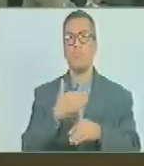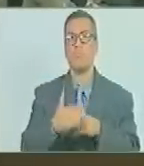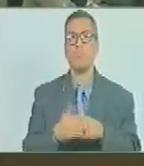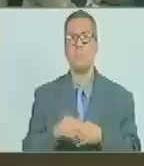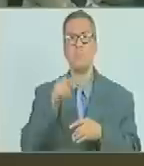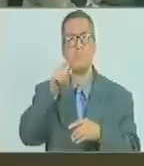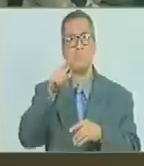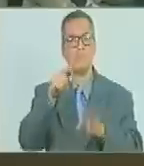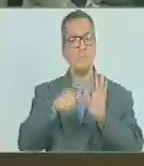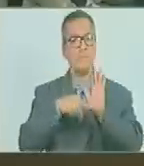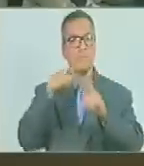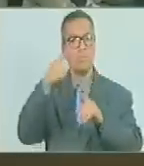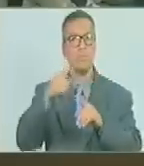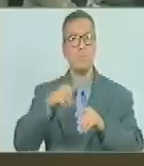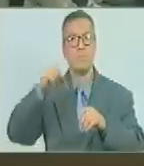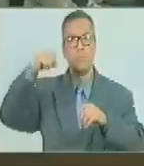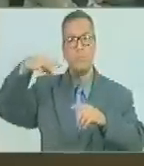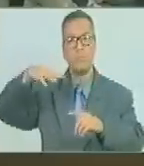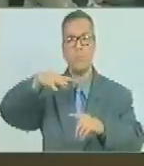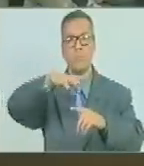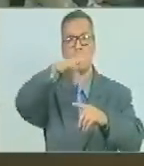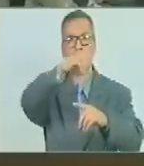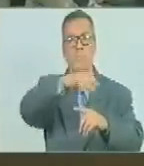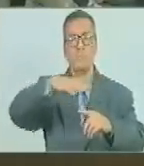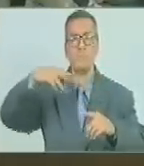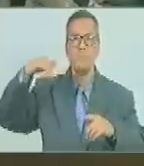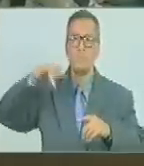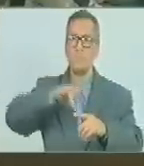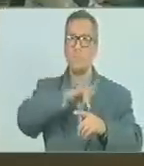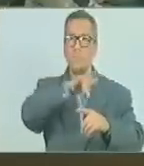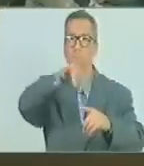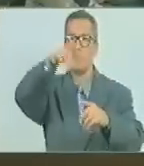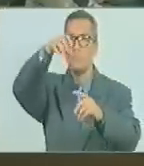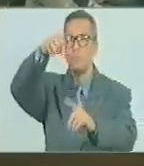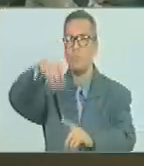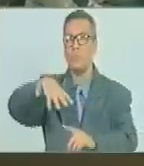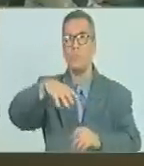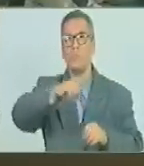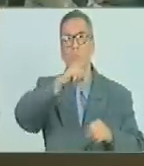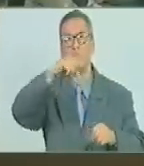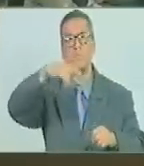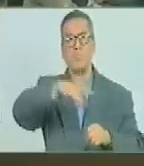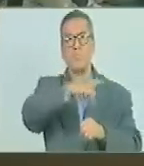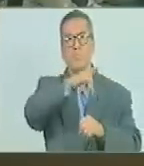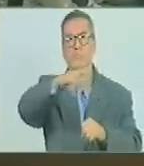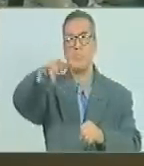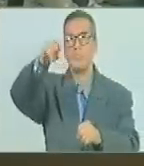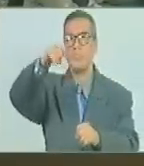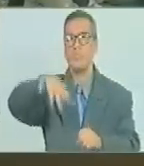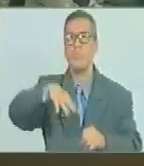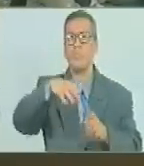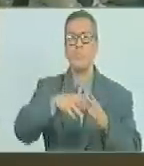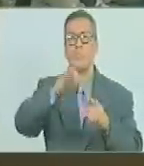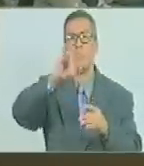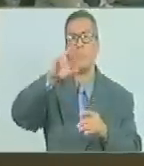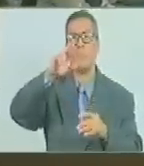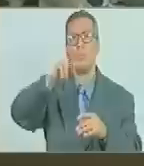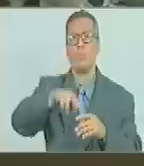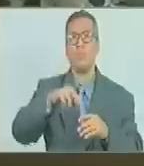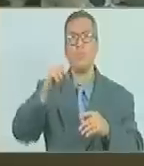vivo los bombardeos y se veían los aviones volando sobre Irak y